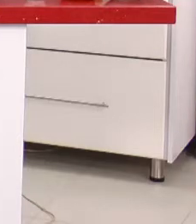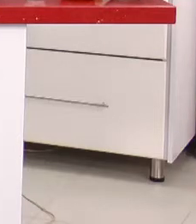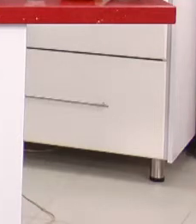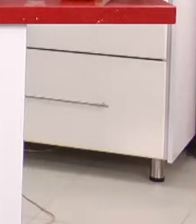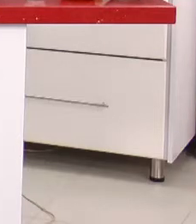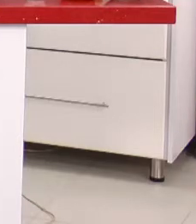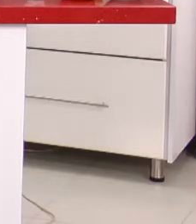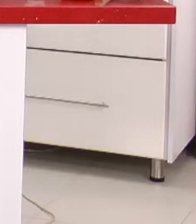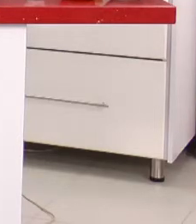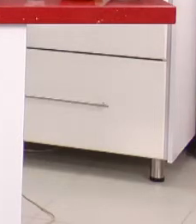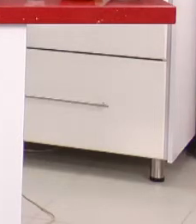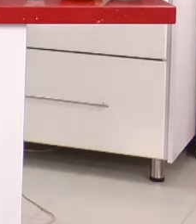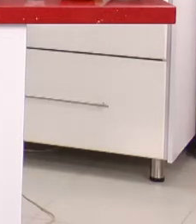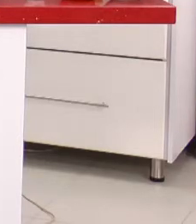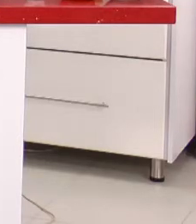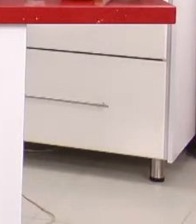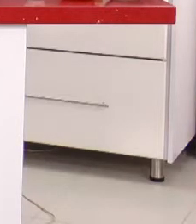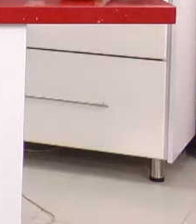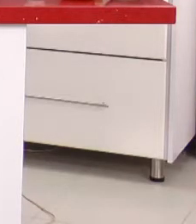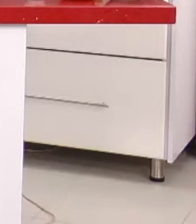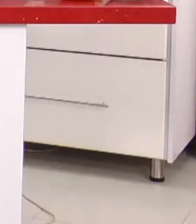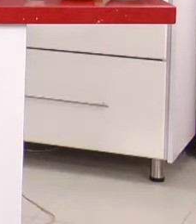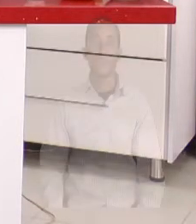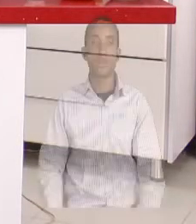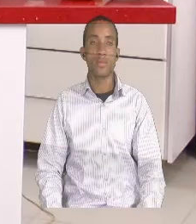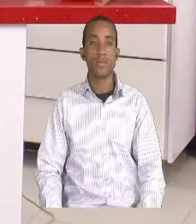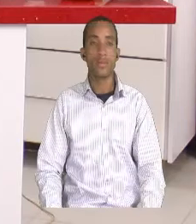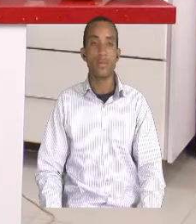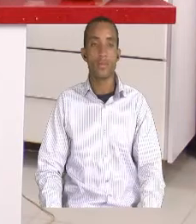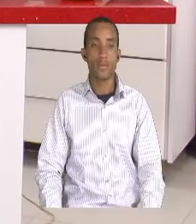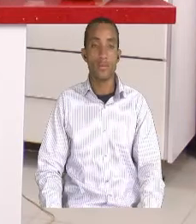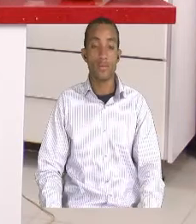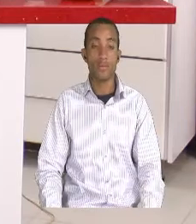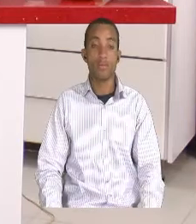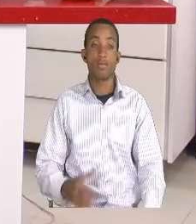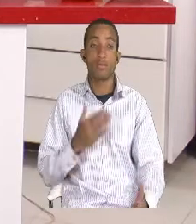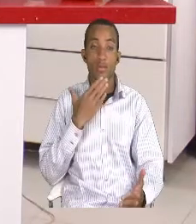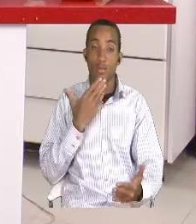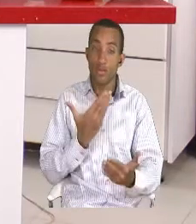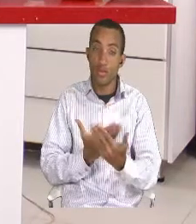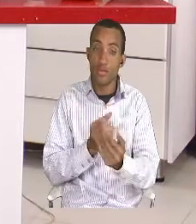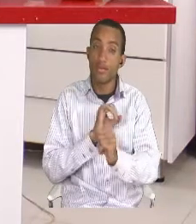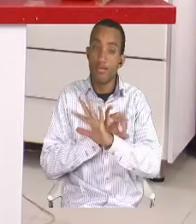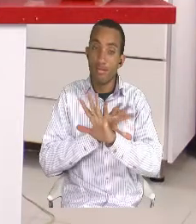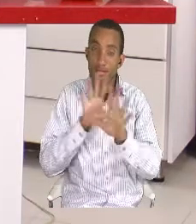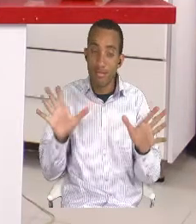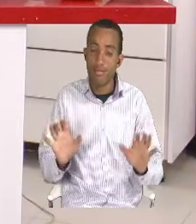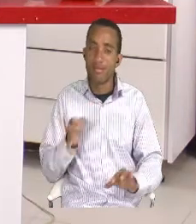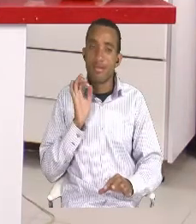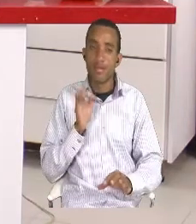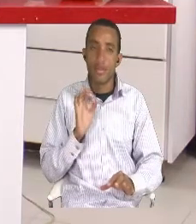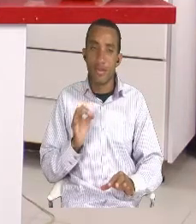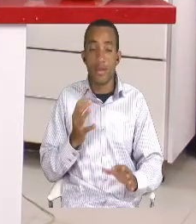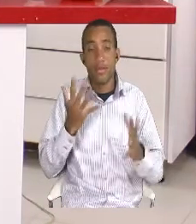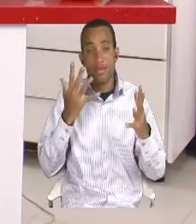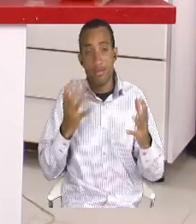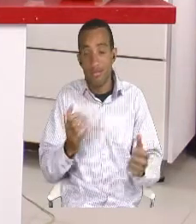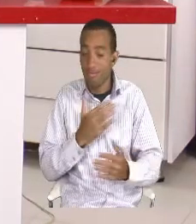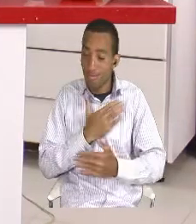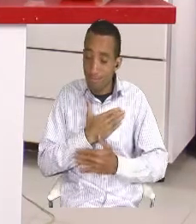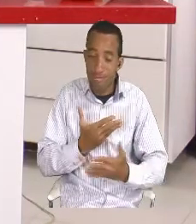mis queridos y hermosos televidentes de esta hermosa Barranca Bermeja. Es nuestra hermosa, bella y linda hija del sol, caramba, y hoy es